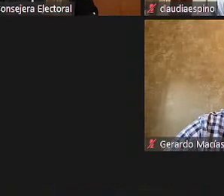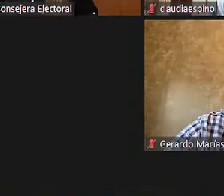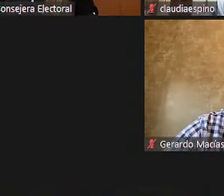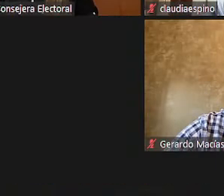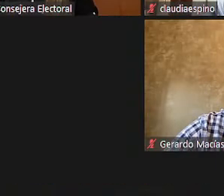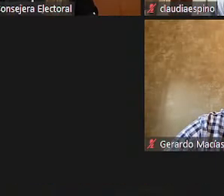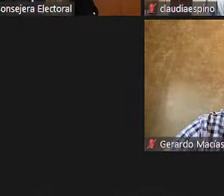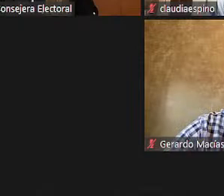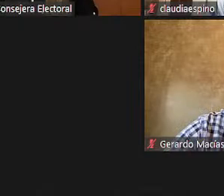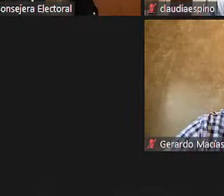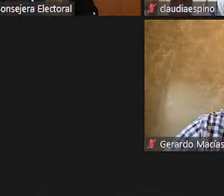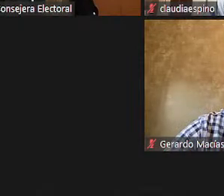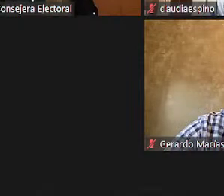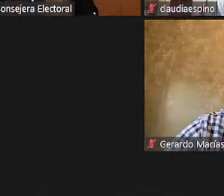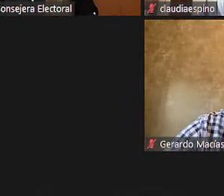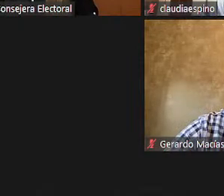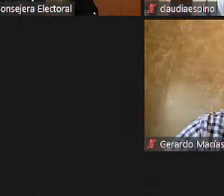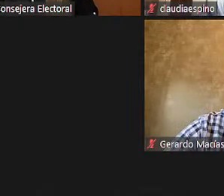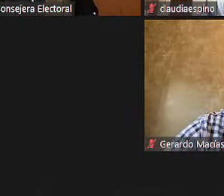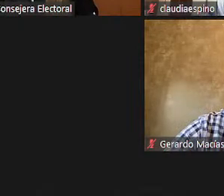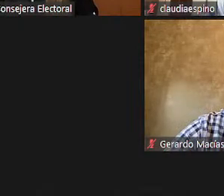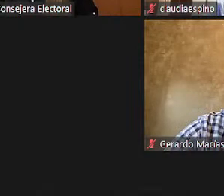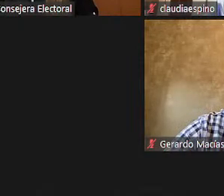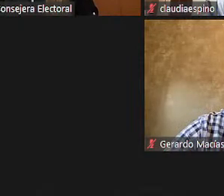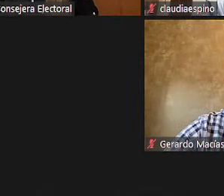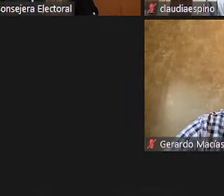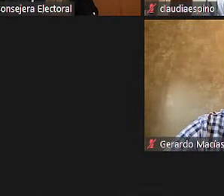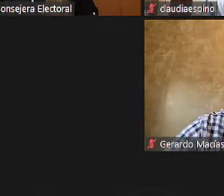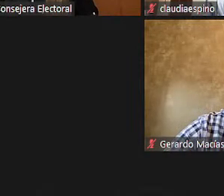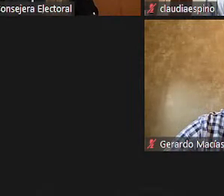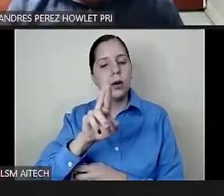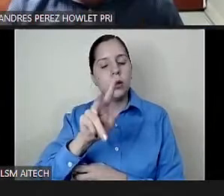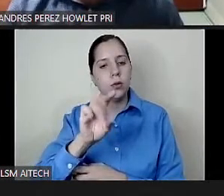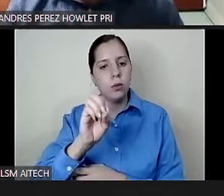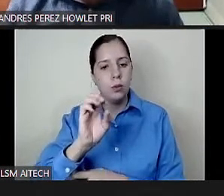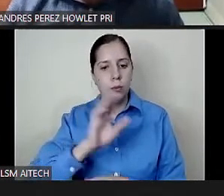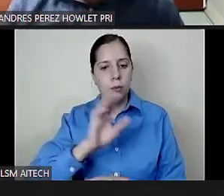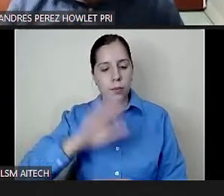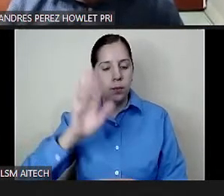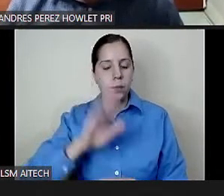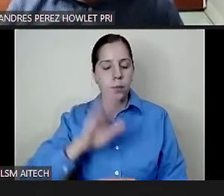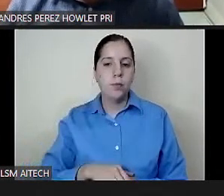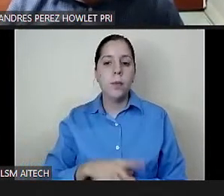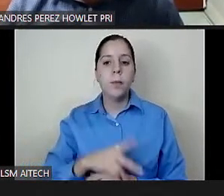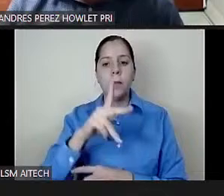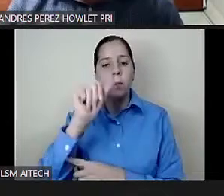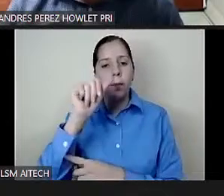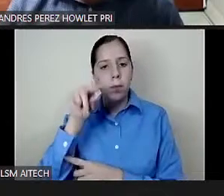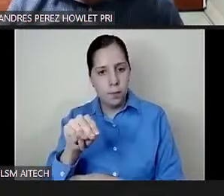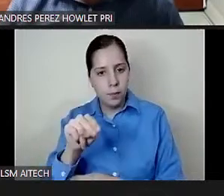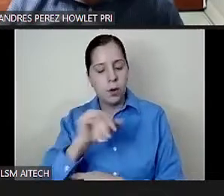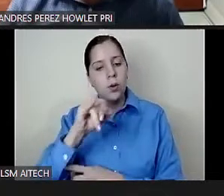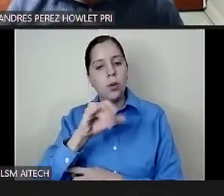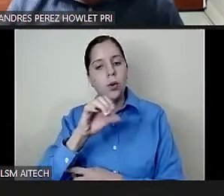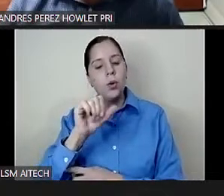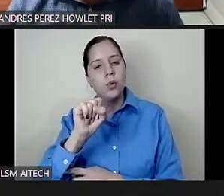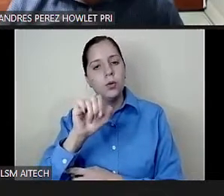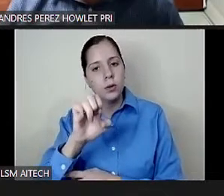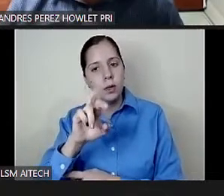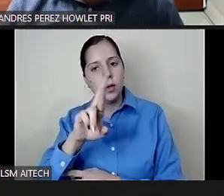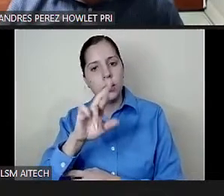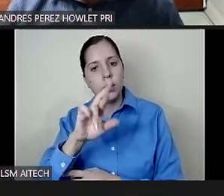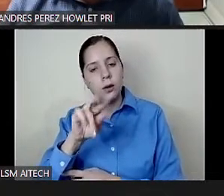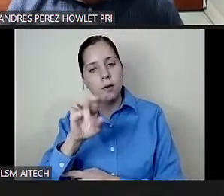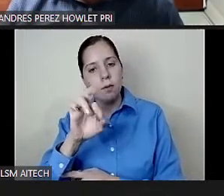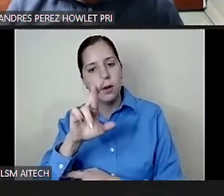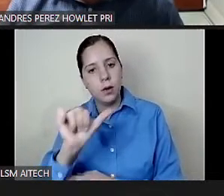Consejero Gilberto Sánchez Esparza. Presente. Por el Partido Acción Nacional, José Carlos Rivera